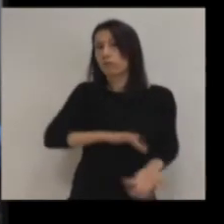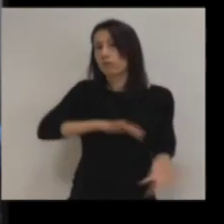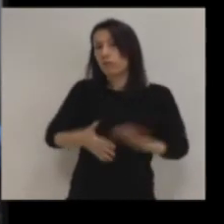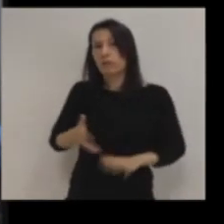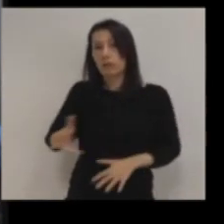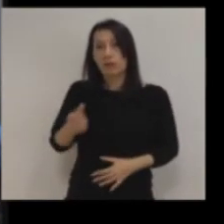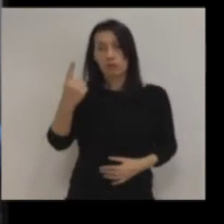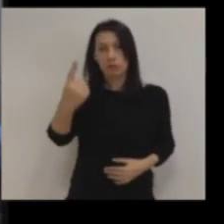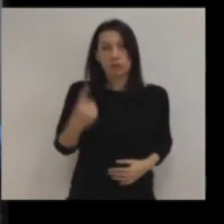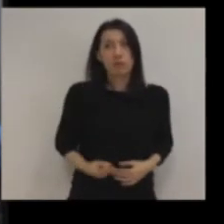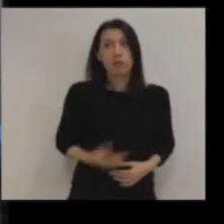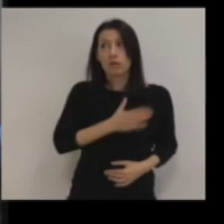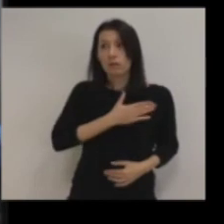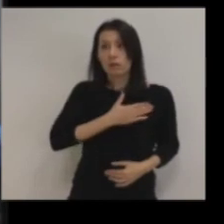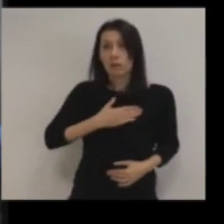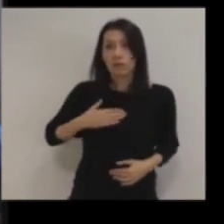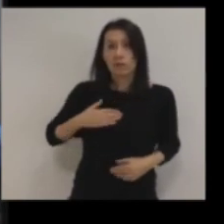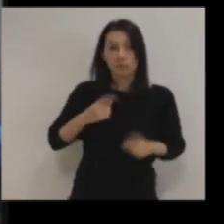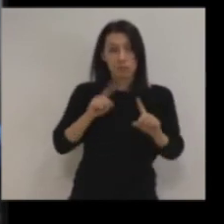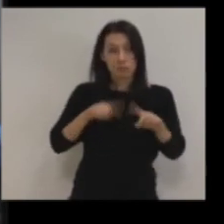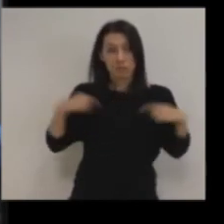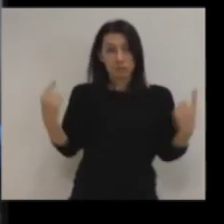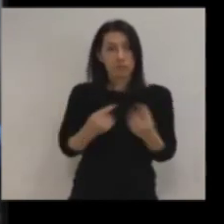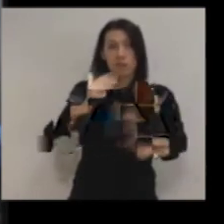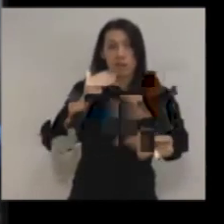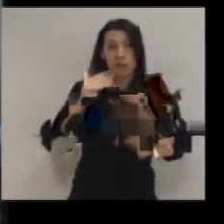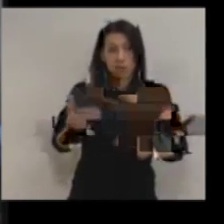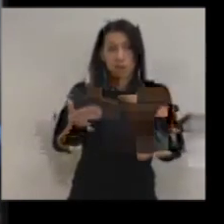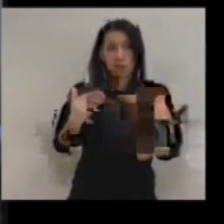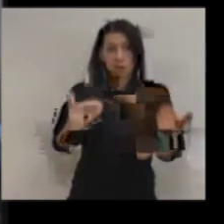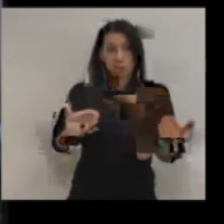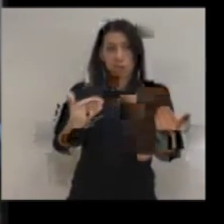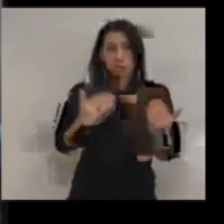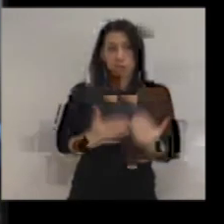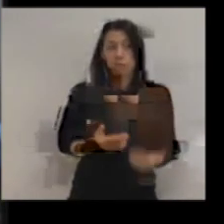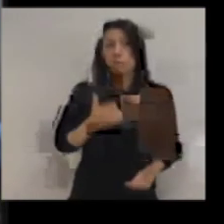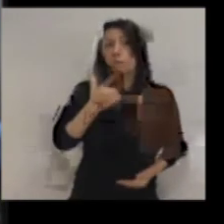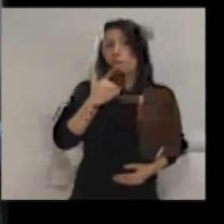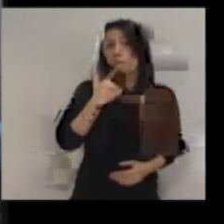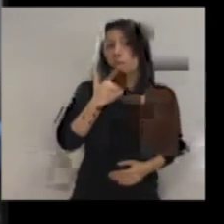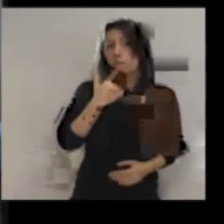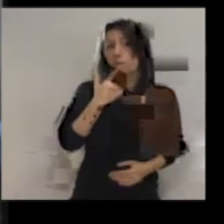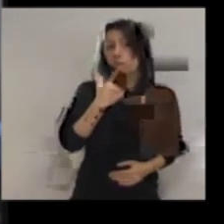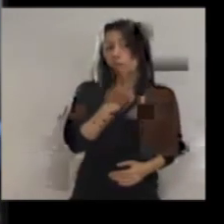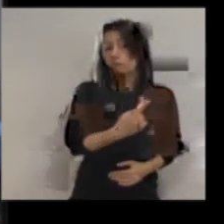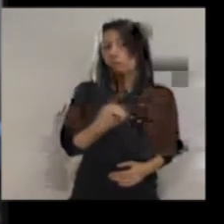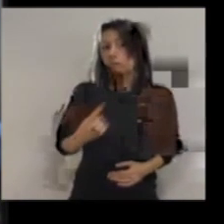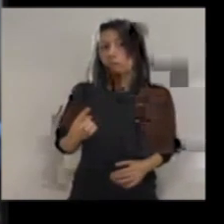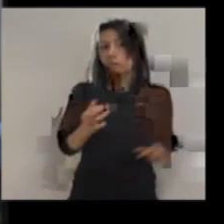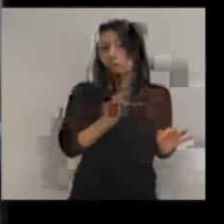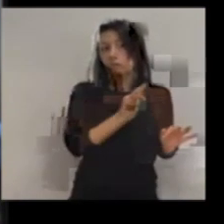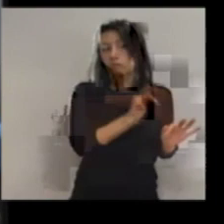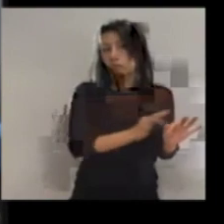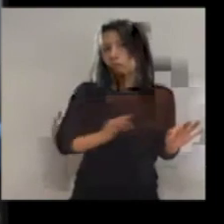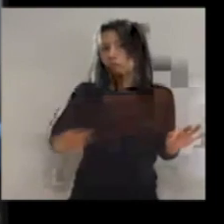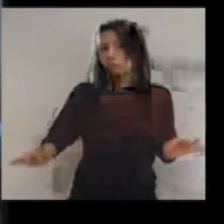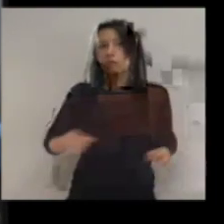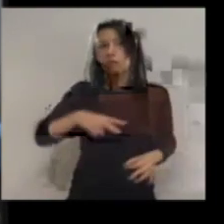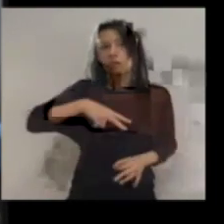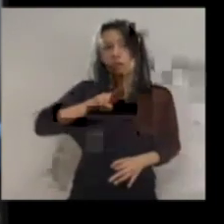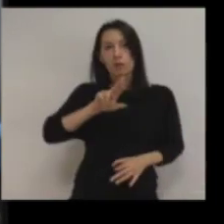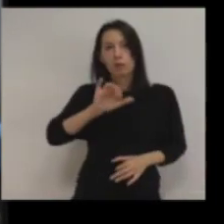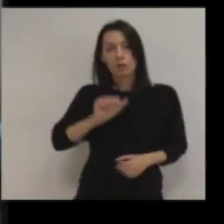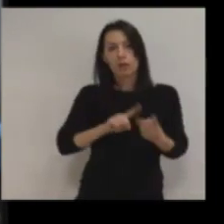Quería agradeceros a todos, ya he dicho aquí, ninguno somos así importantes, cito por orden de proximidad: